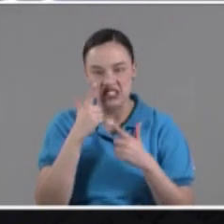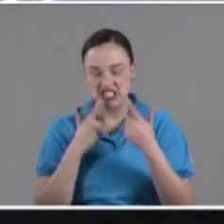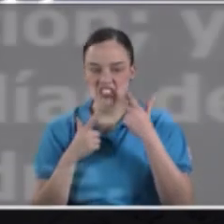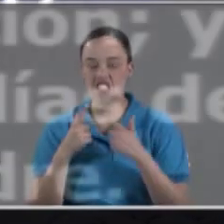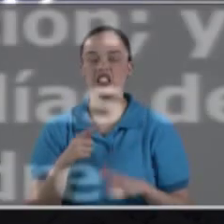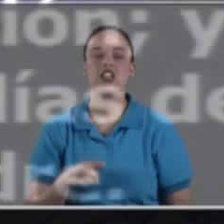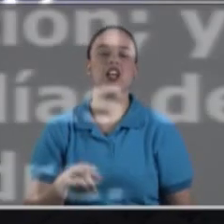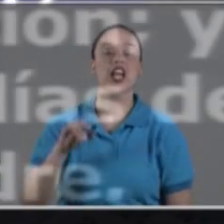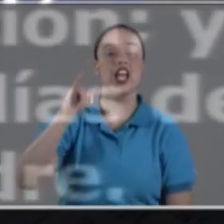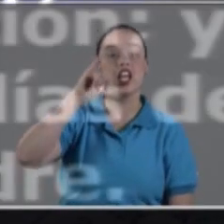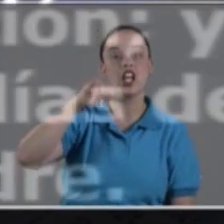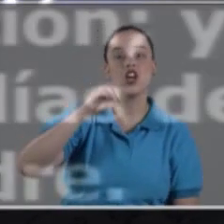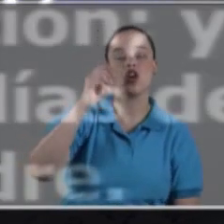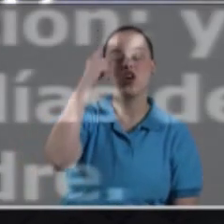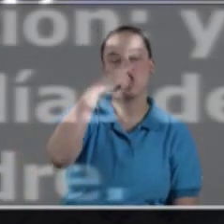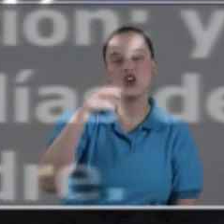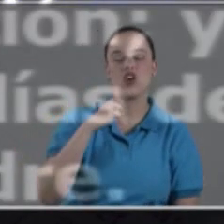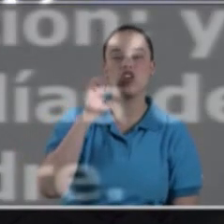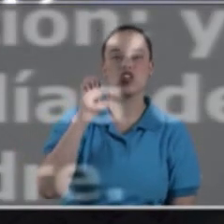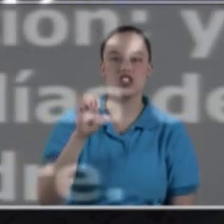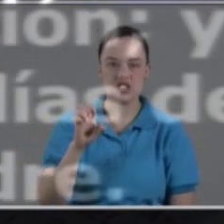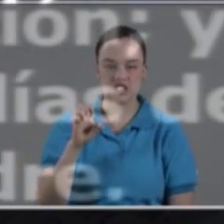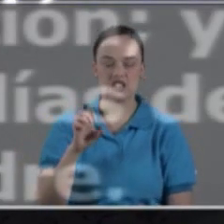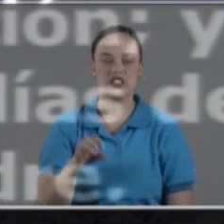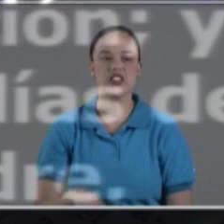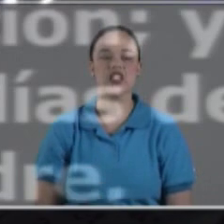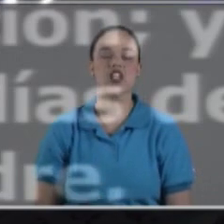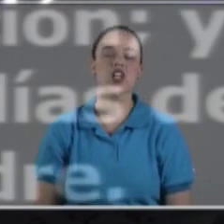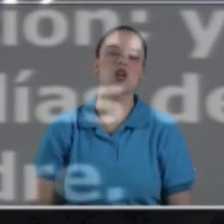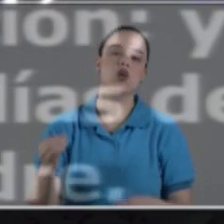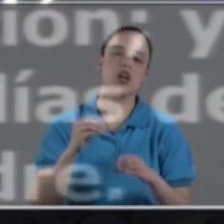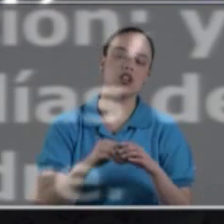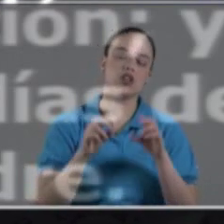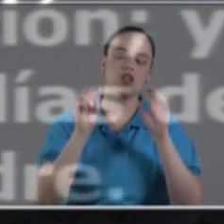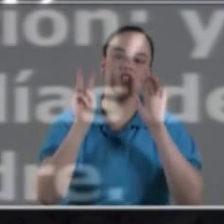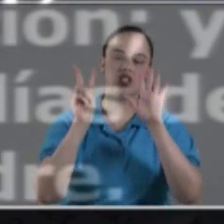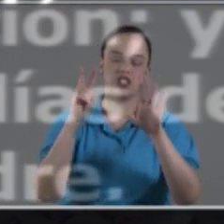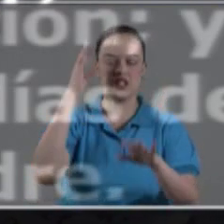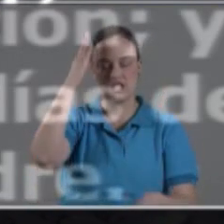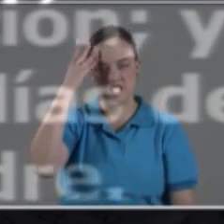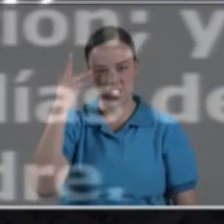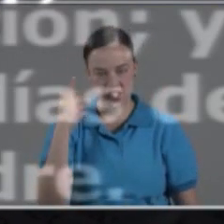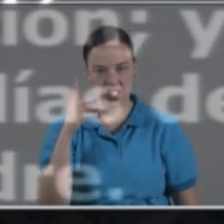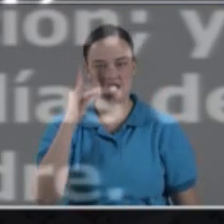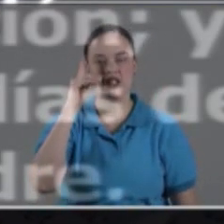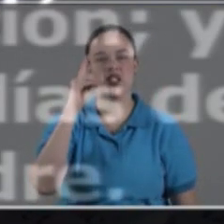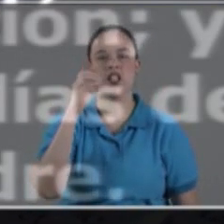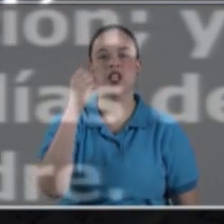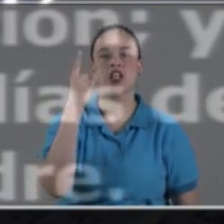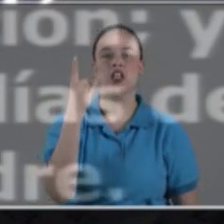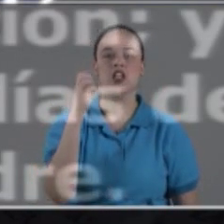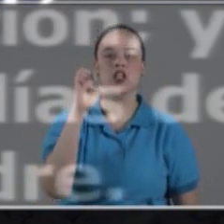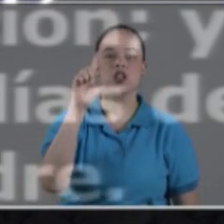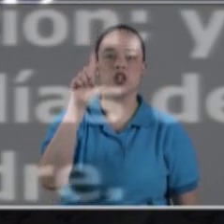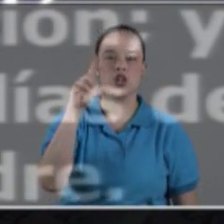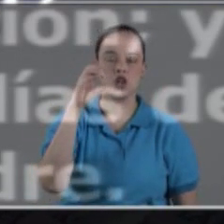José guardó siete días de duelo por su padre padre bendito